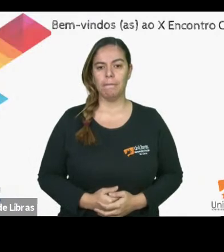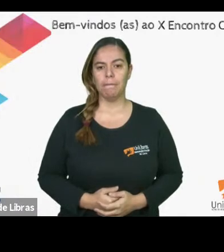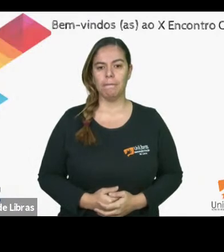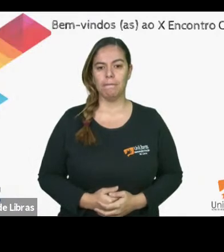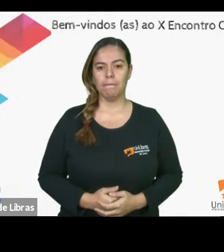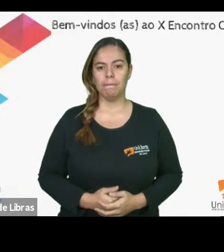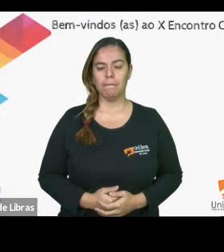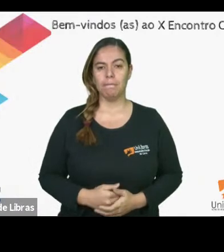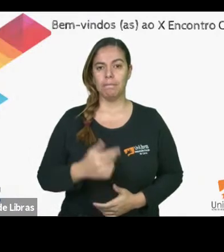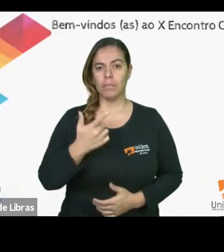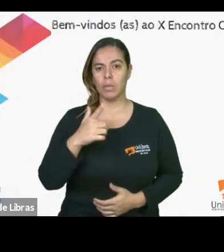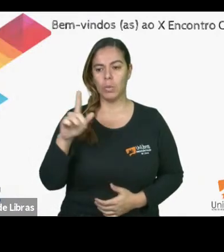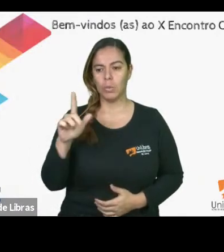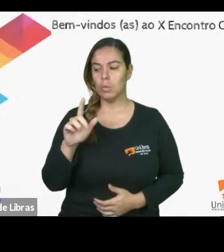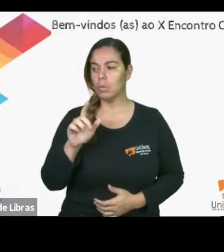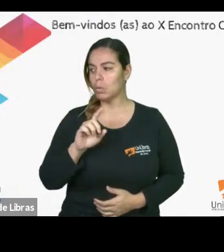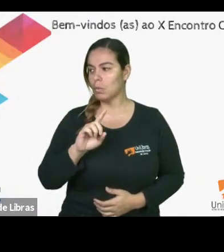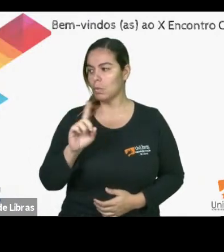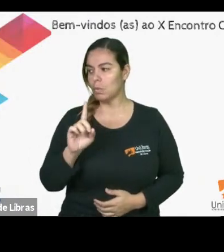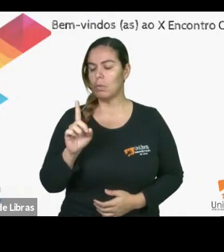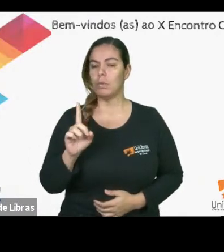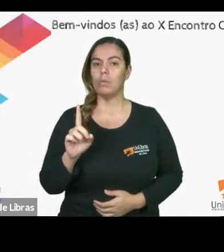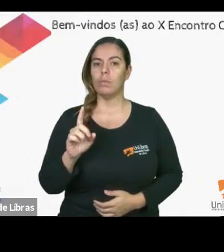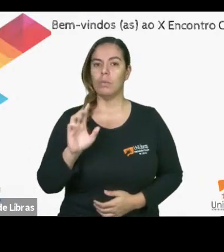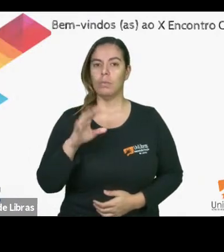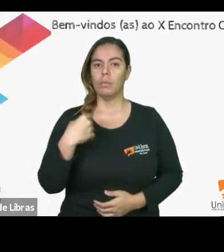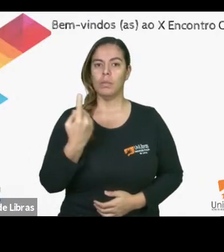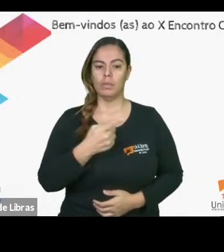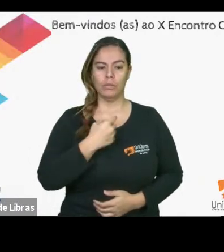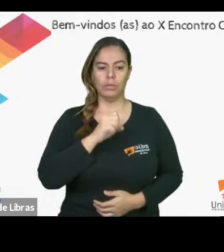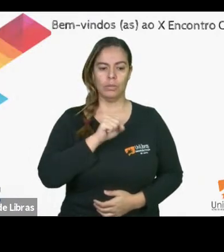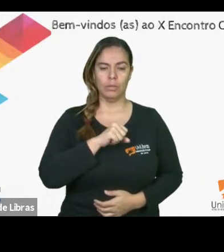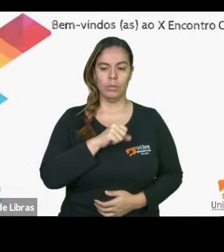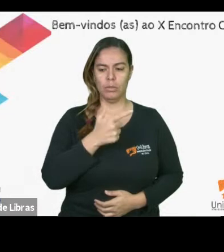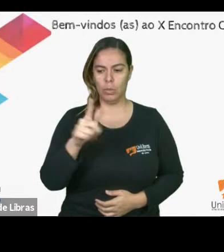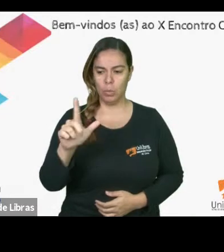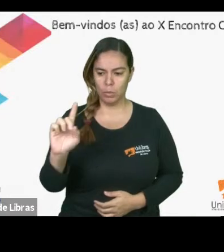Ese otro no. Nosotros sí, esos otros no.